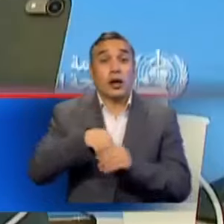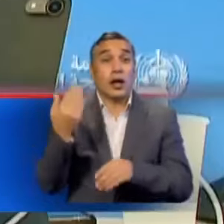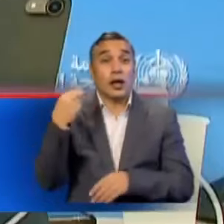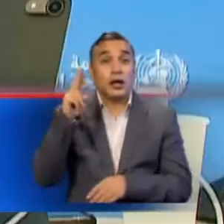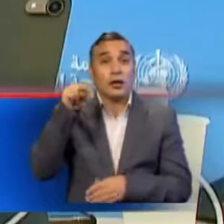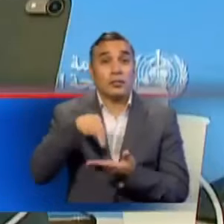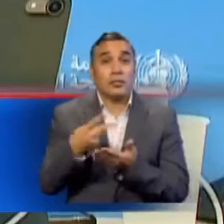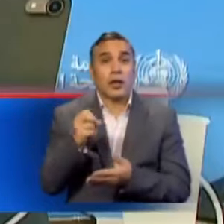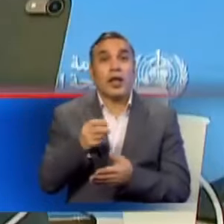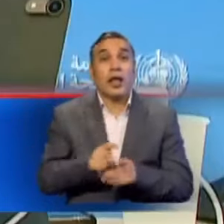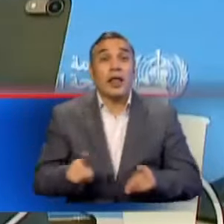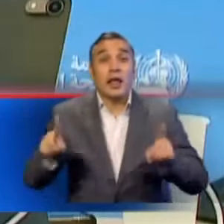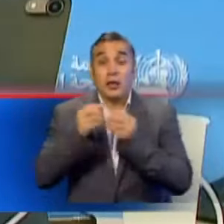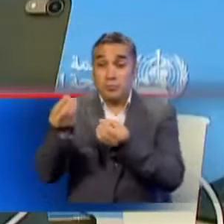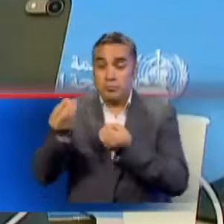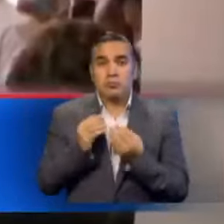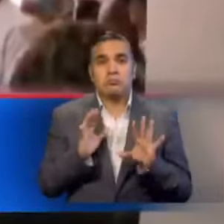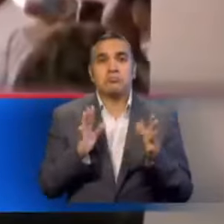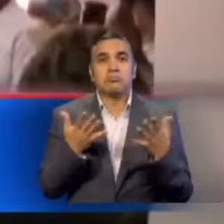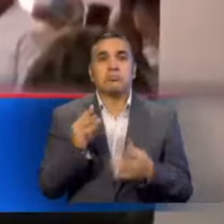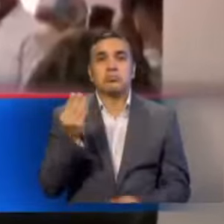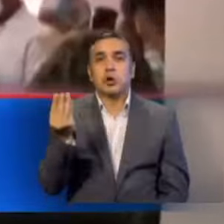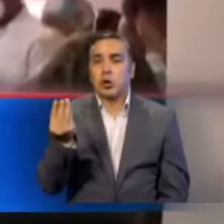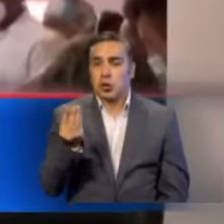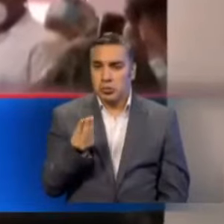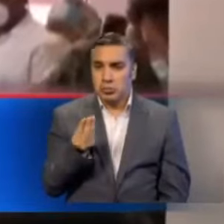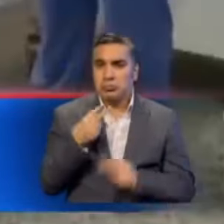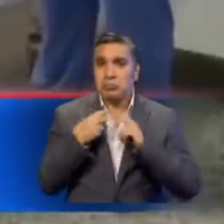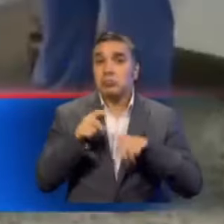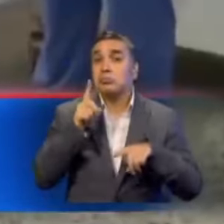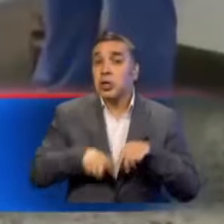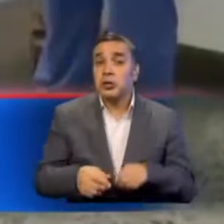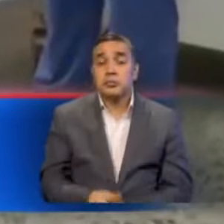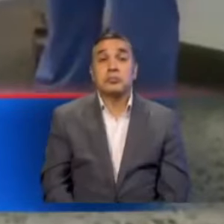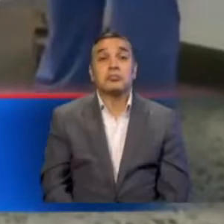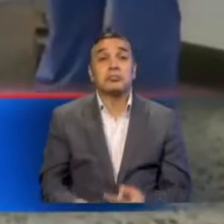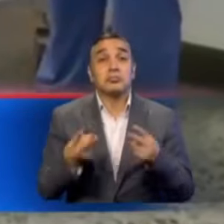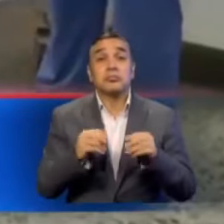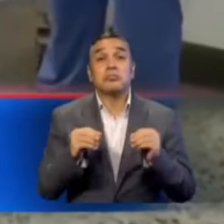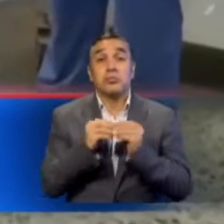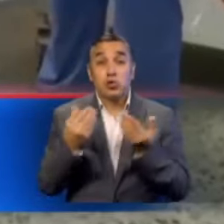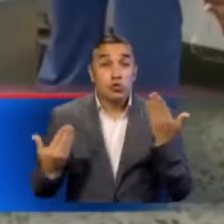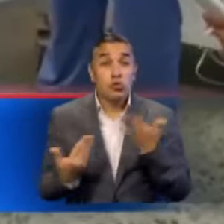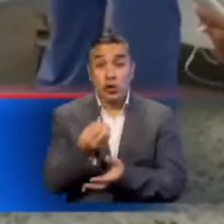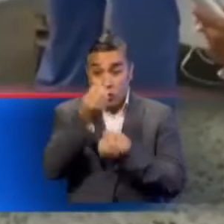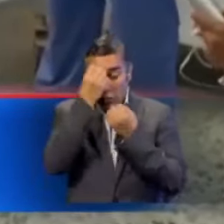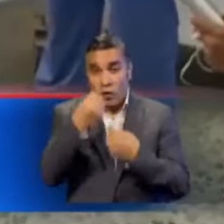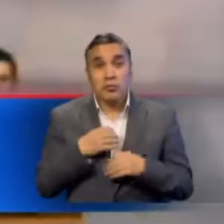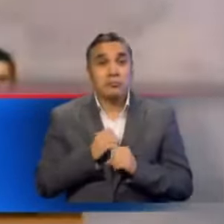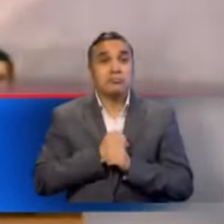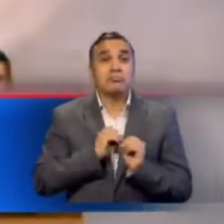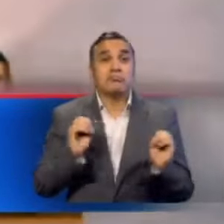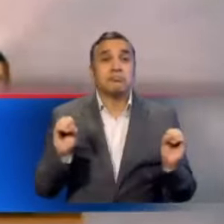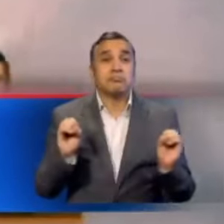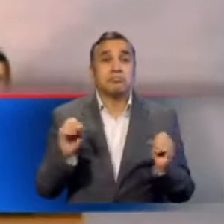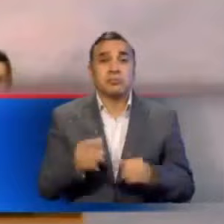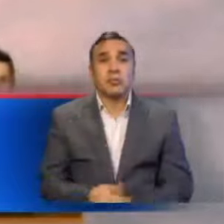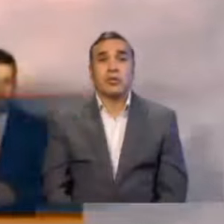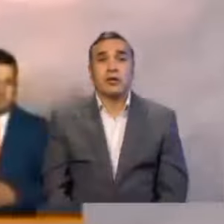recibió todos los datos que solicitó al régimen de Xi Jinping y tampoco se les brindó nueva información útil sobre el brote del